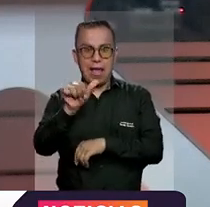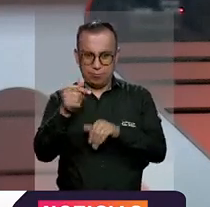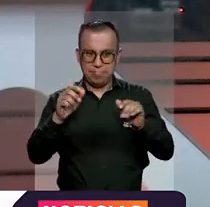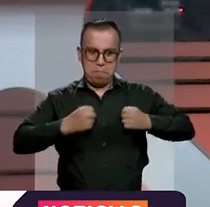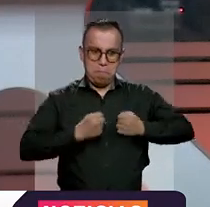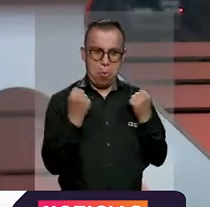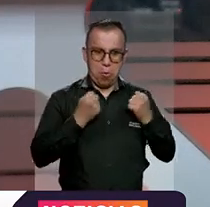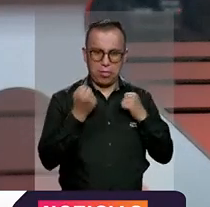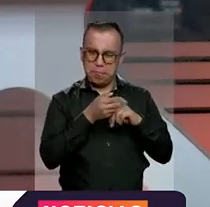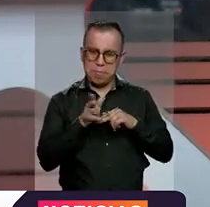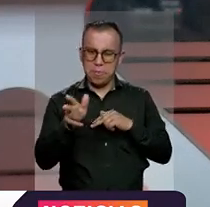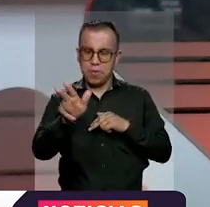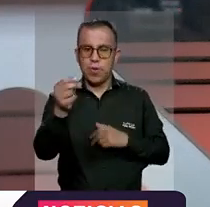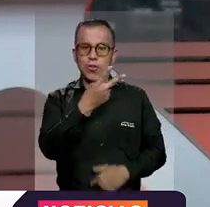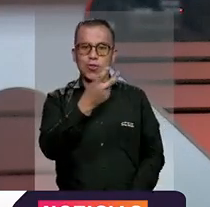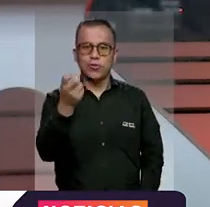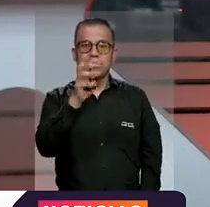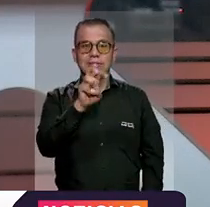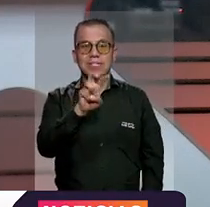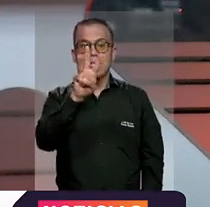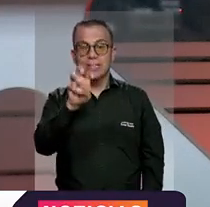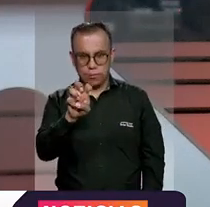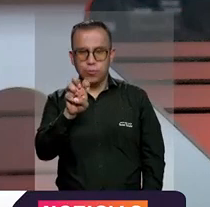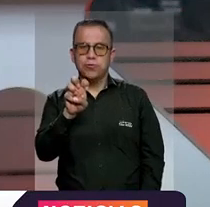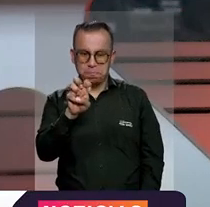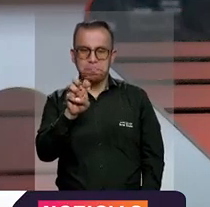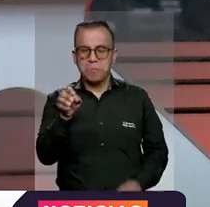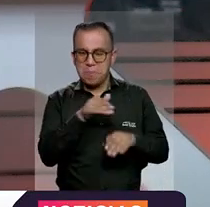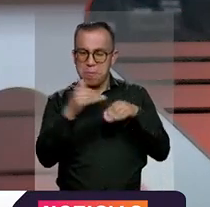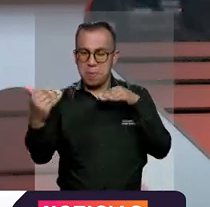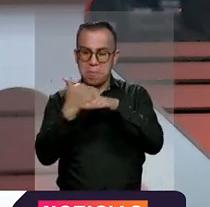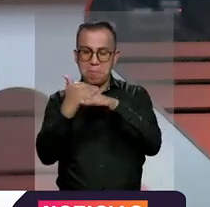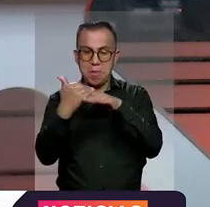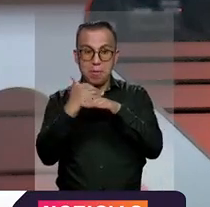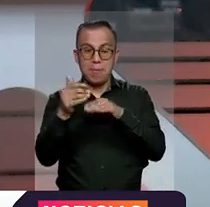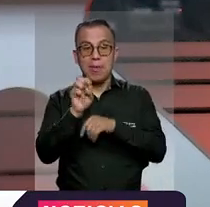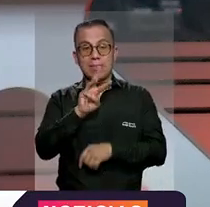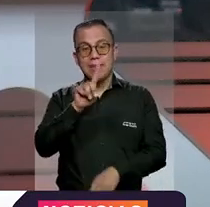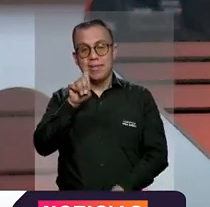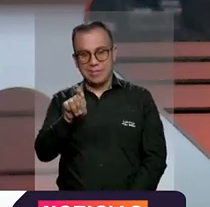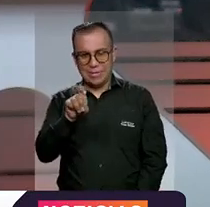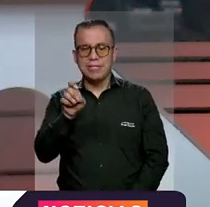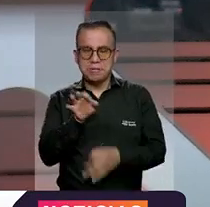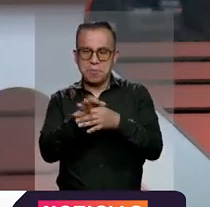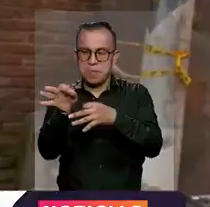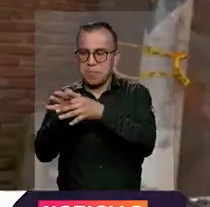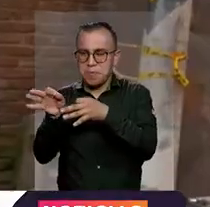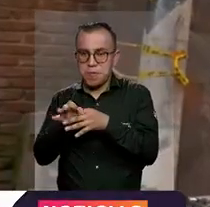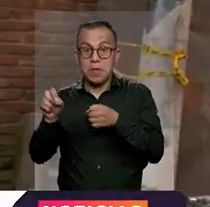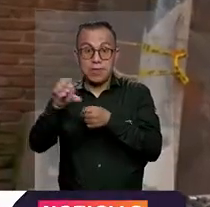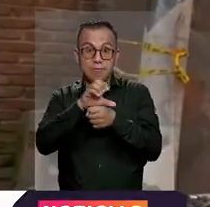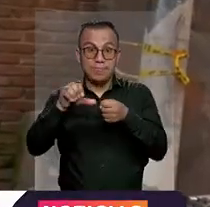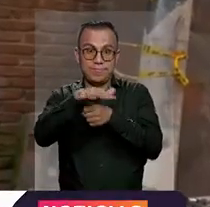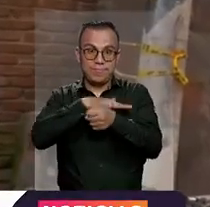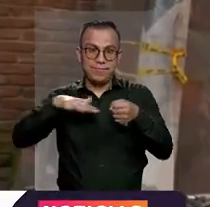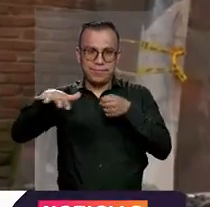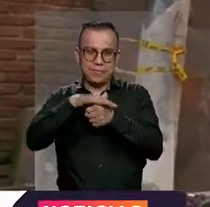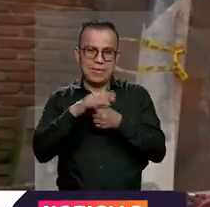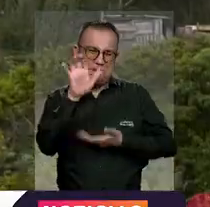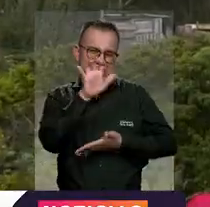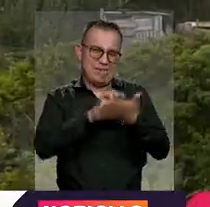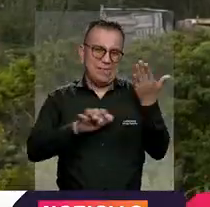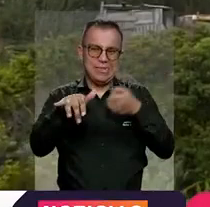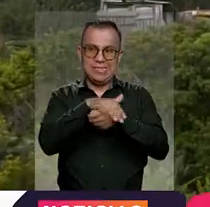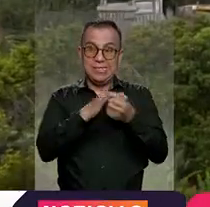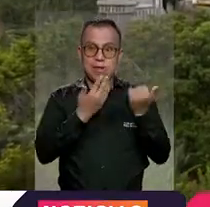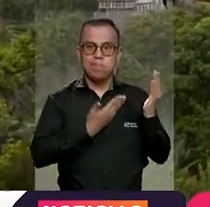mejorar 278 kilómetros de vías terciarias en 36 municipios del departamento. Para evitar